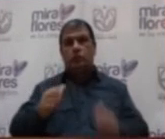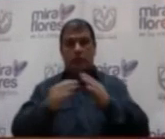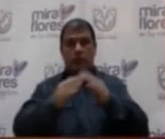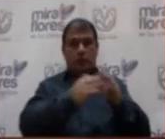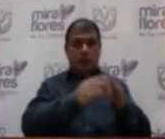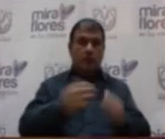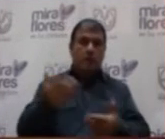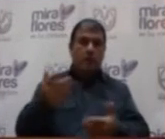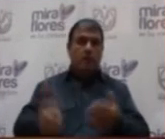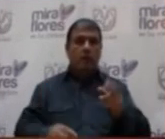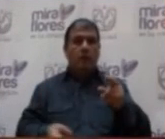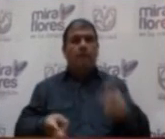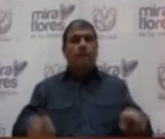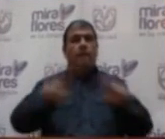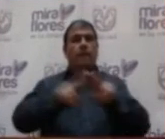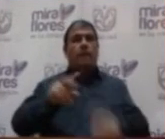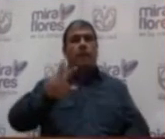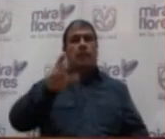asciende a